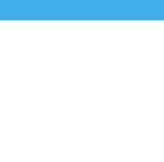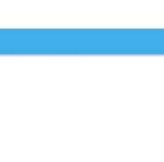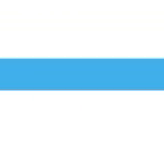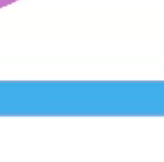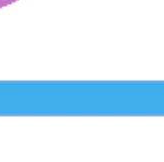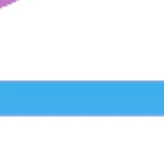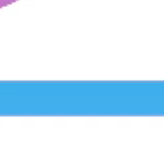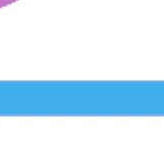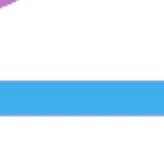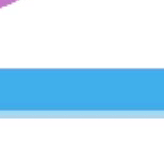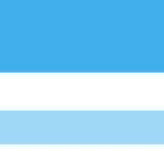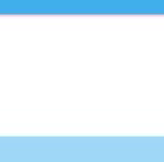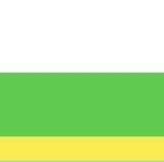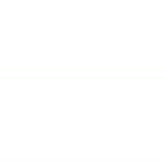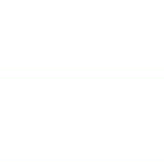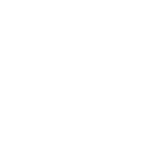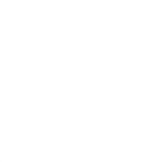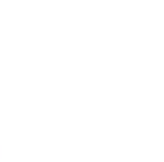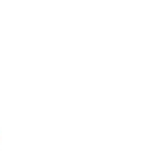Gracias.